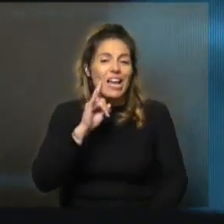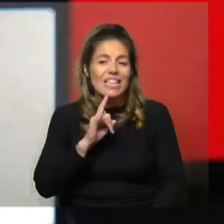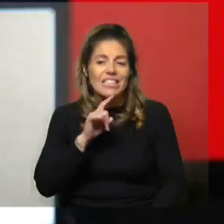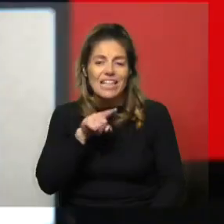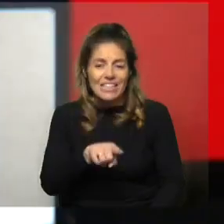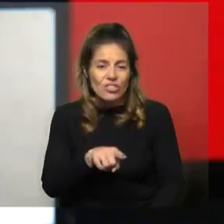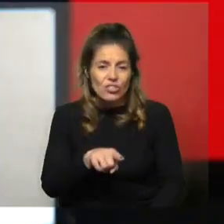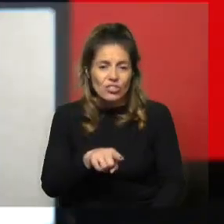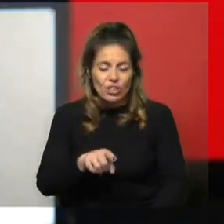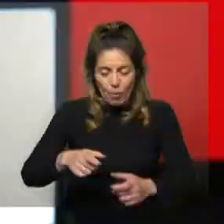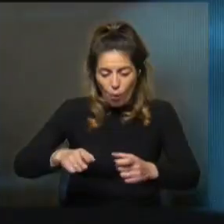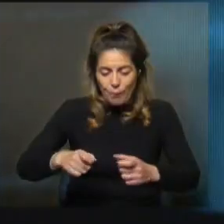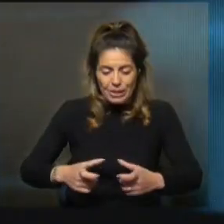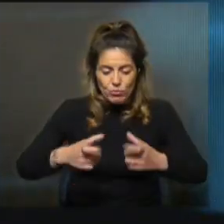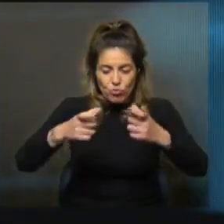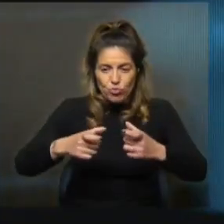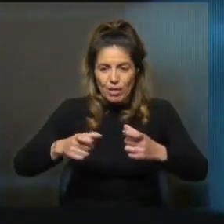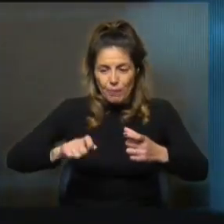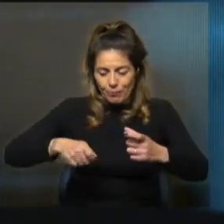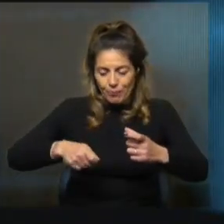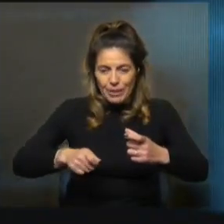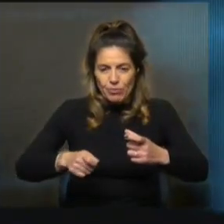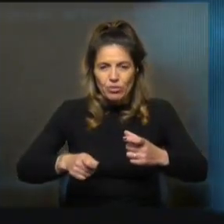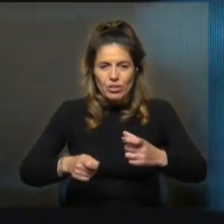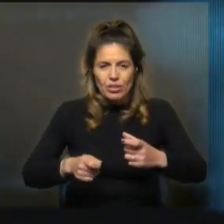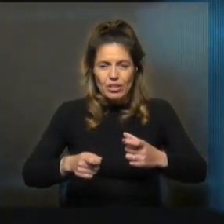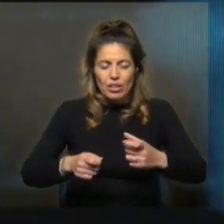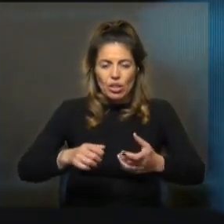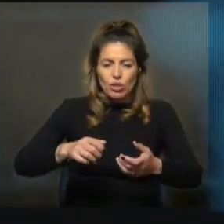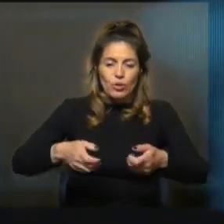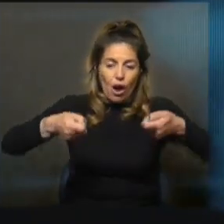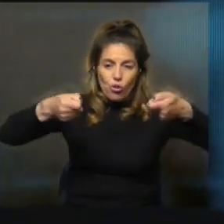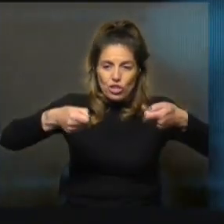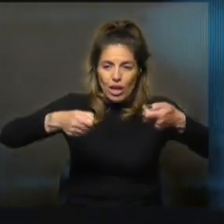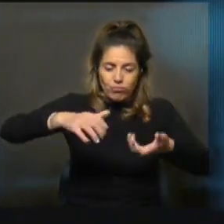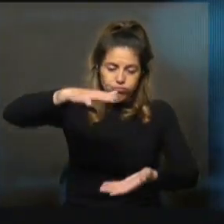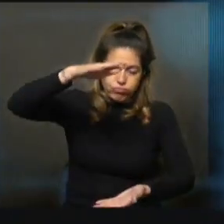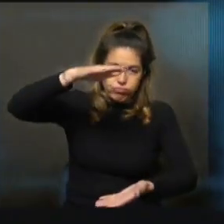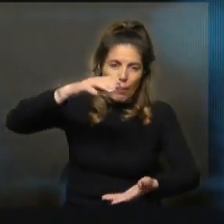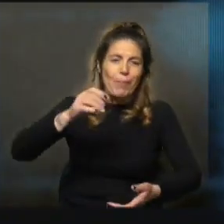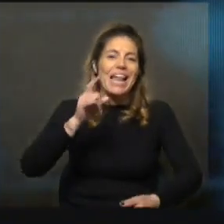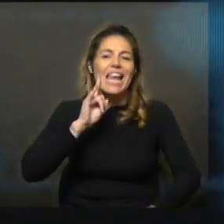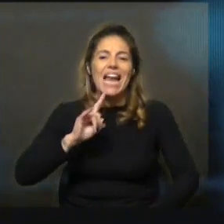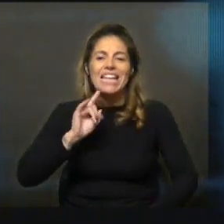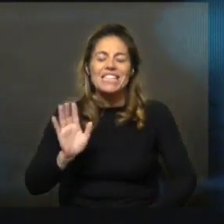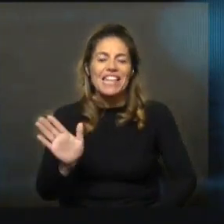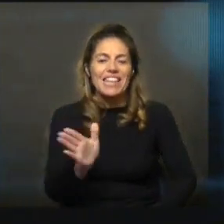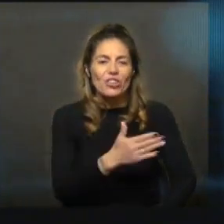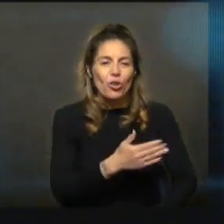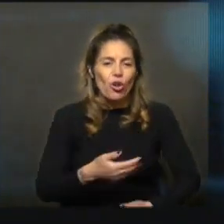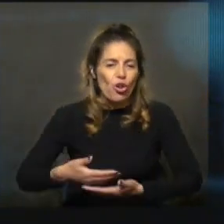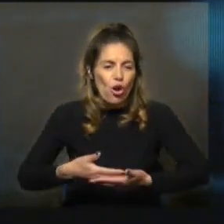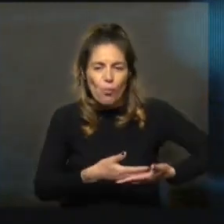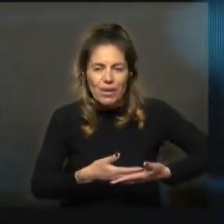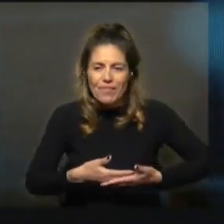primus en el imes un primus y una olla de este tamaño para la leche de todos los bebés que eran